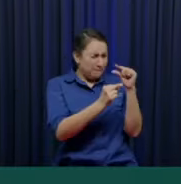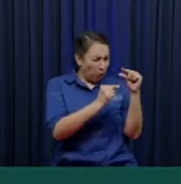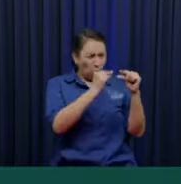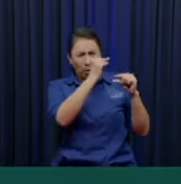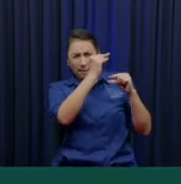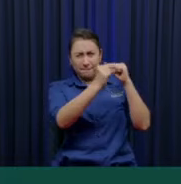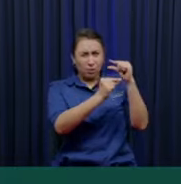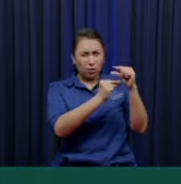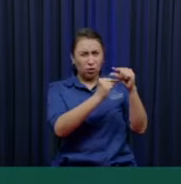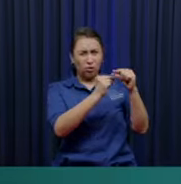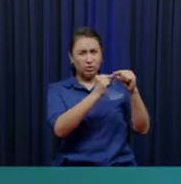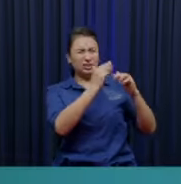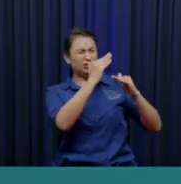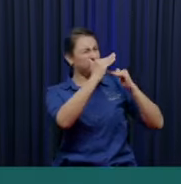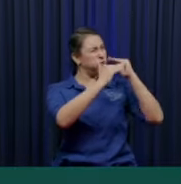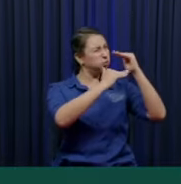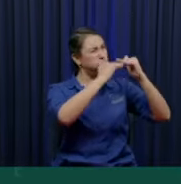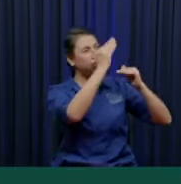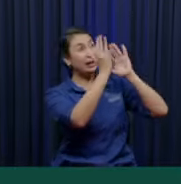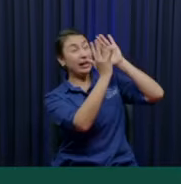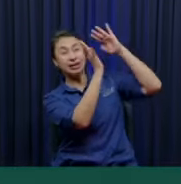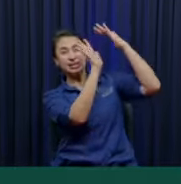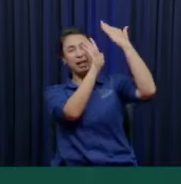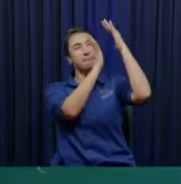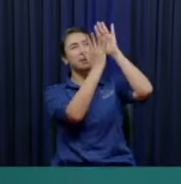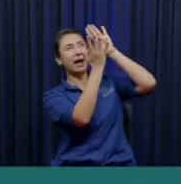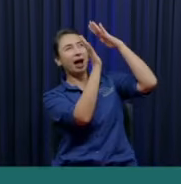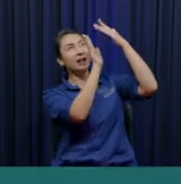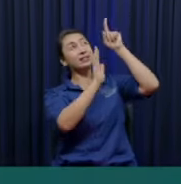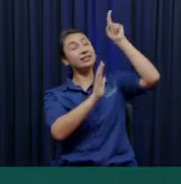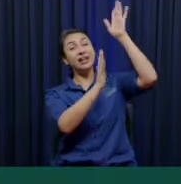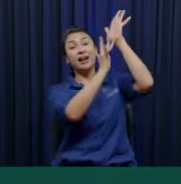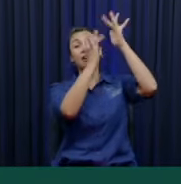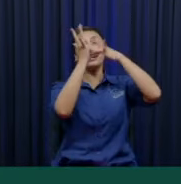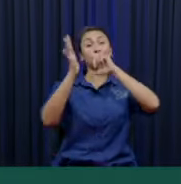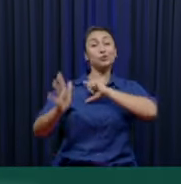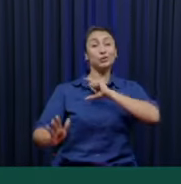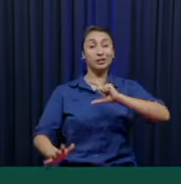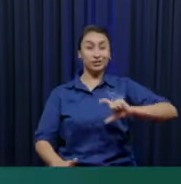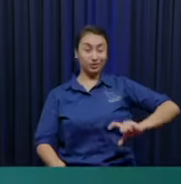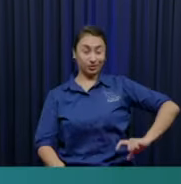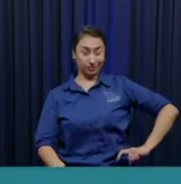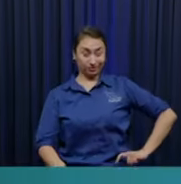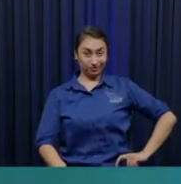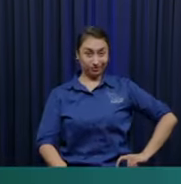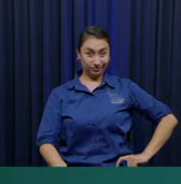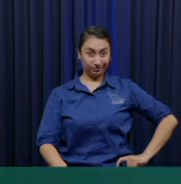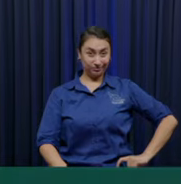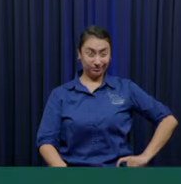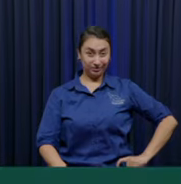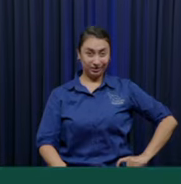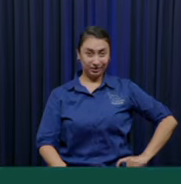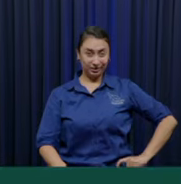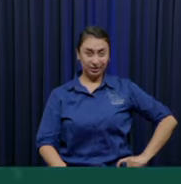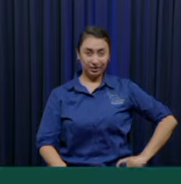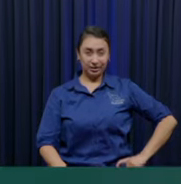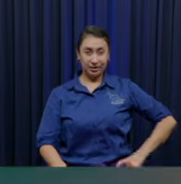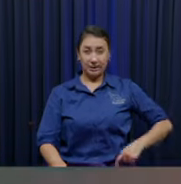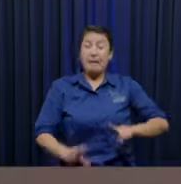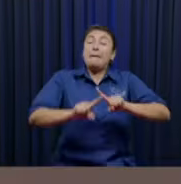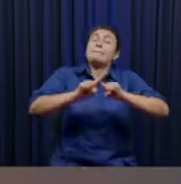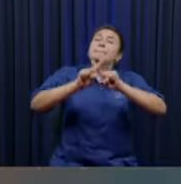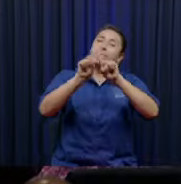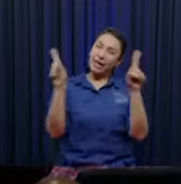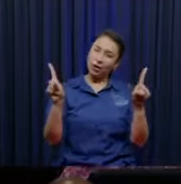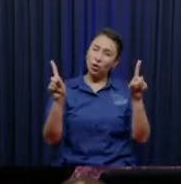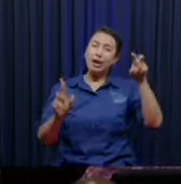Es decir, el Señor quiere que nosotros recuperemos la imagen y semejanza. Entonces, para recuperar la imagen,